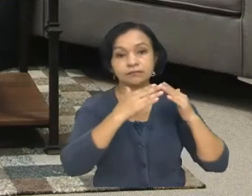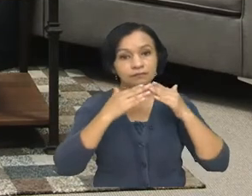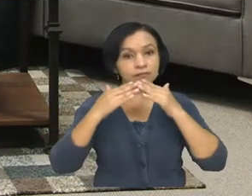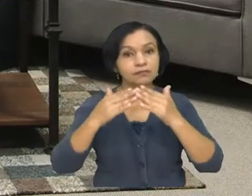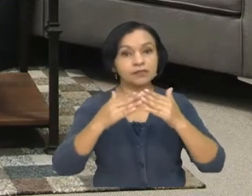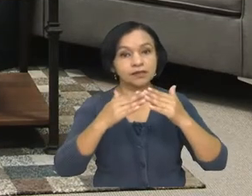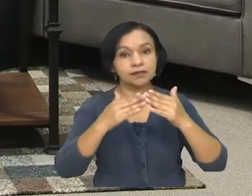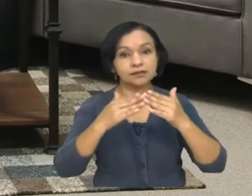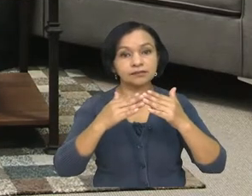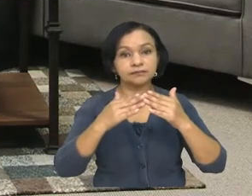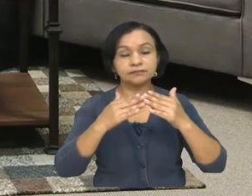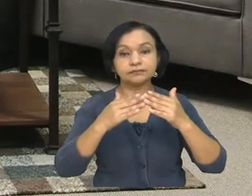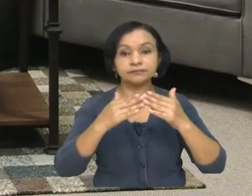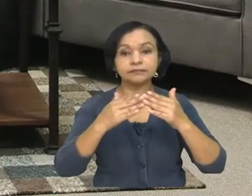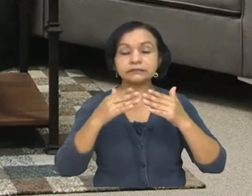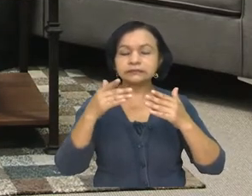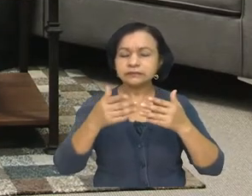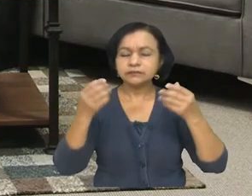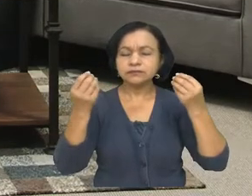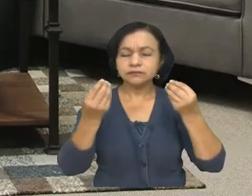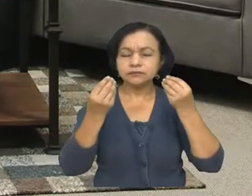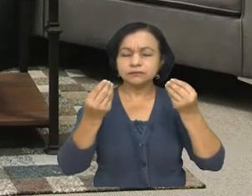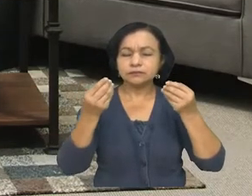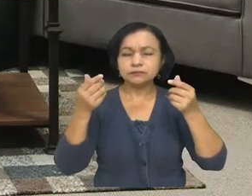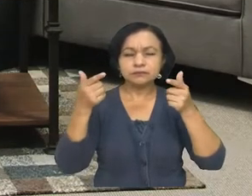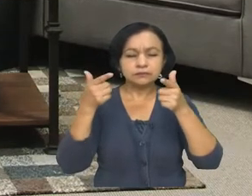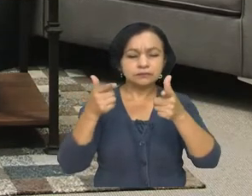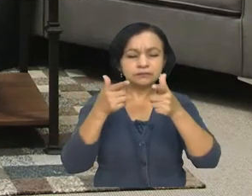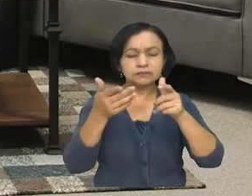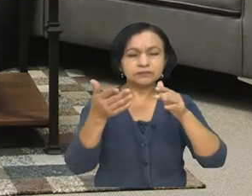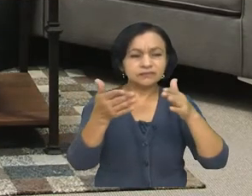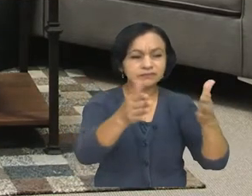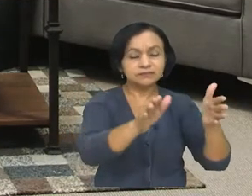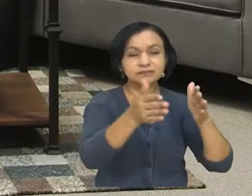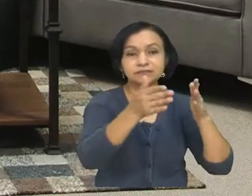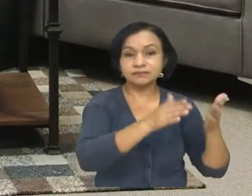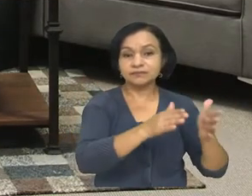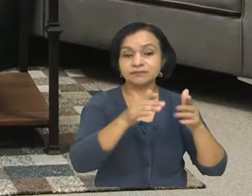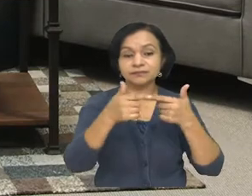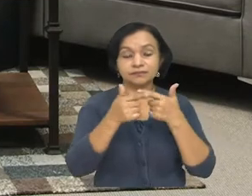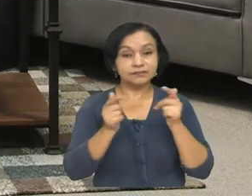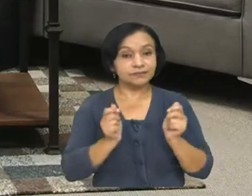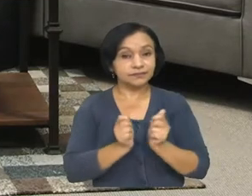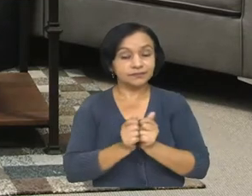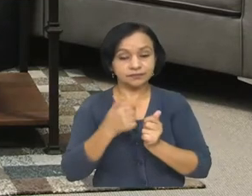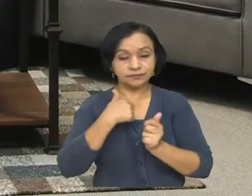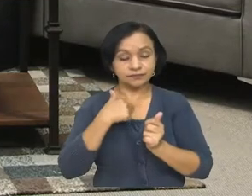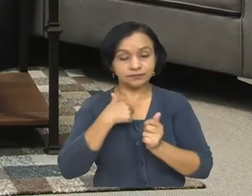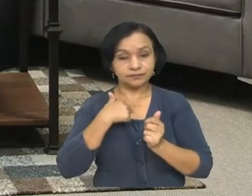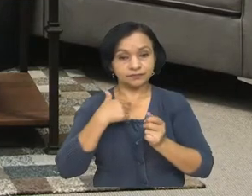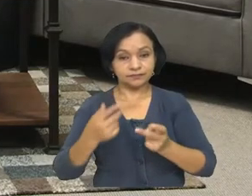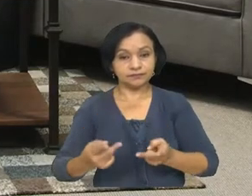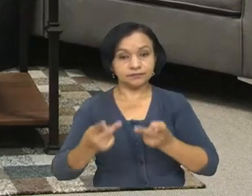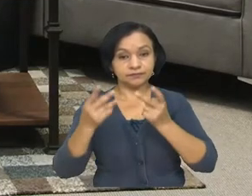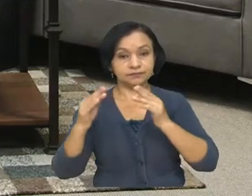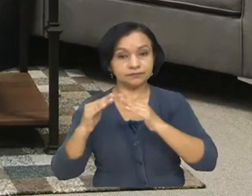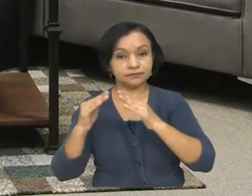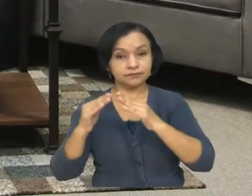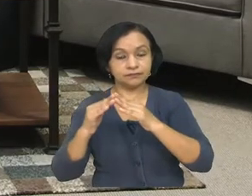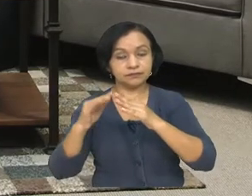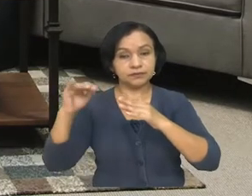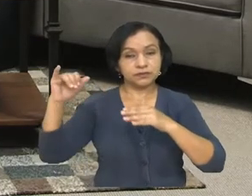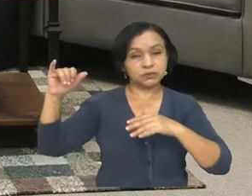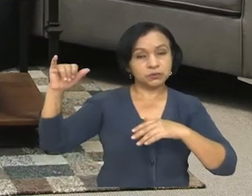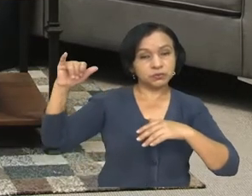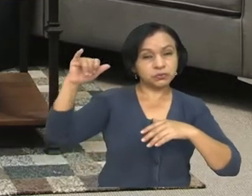bastante golpeado, porque digamos allí en el sector por donde yo vivo cayó una bomba de 500 libras,